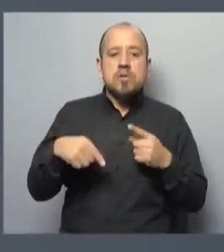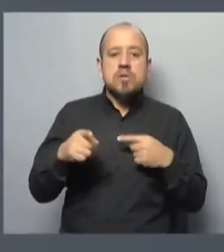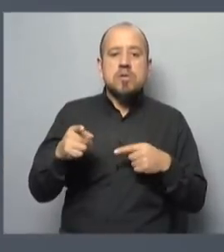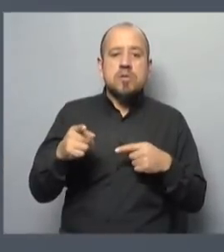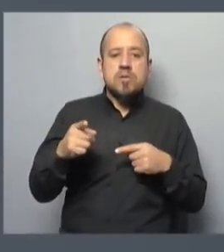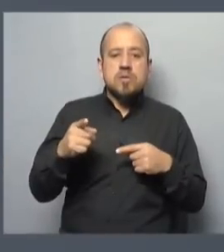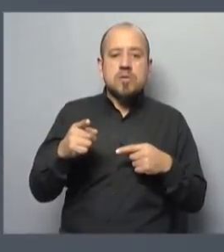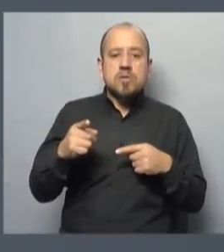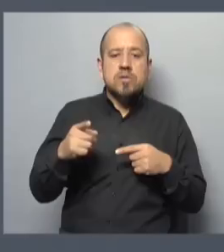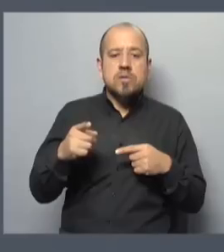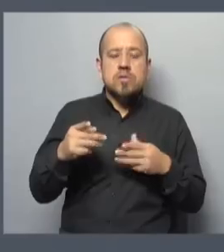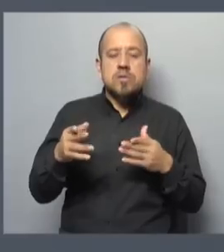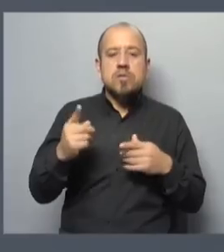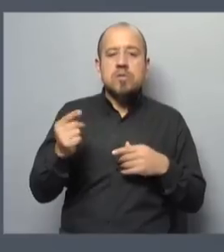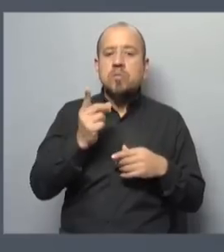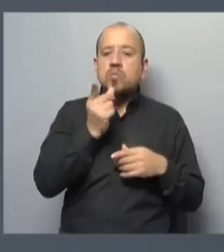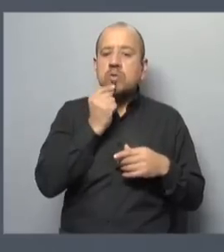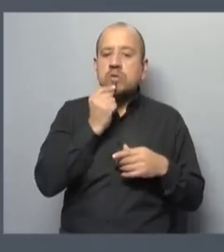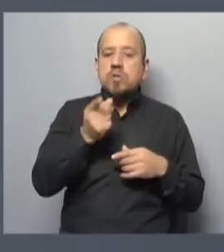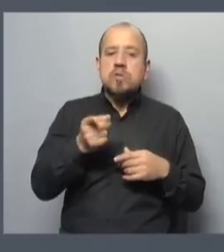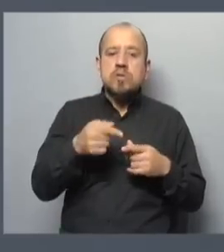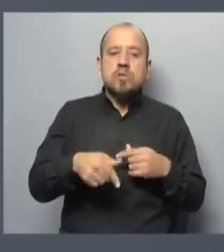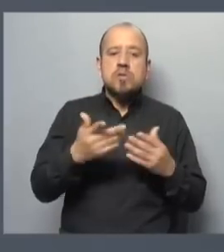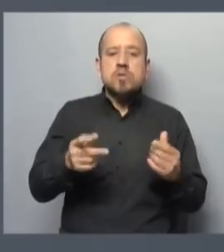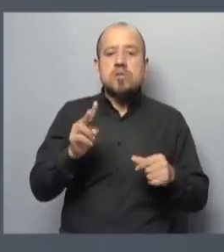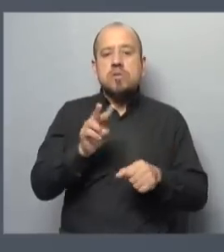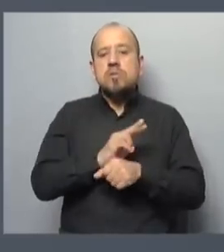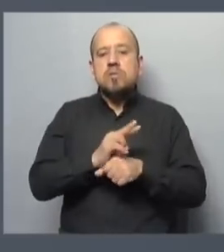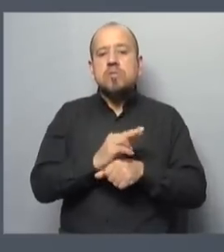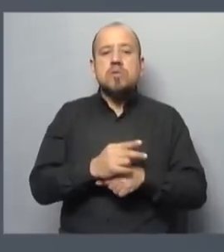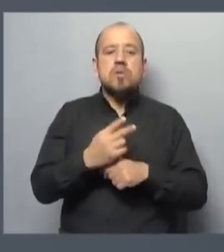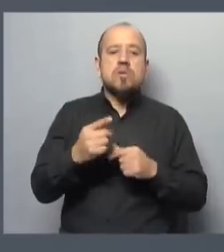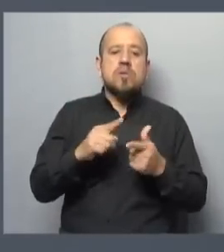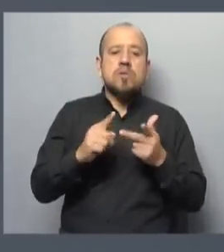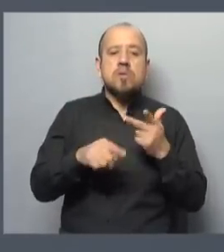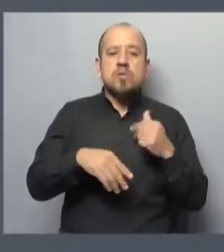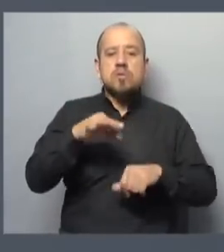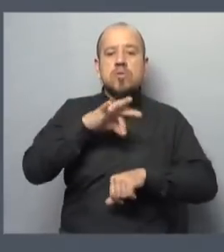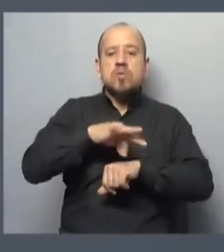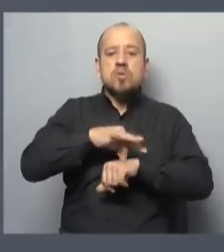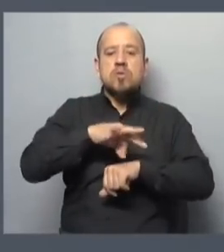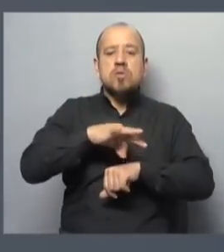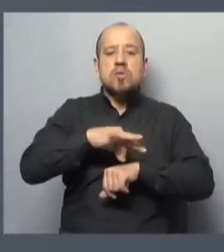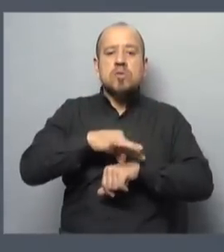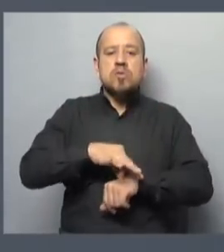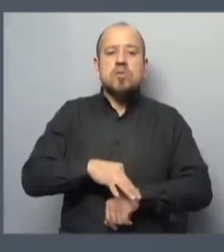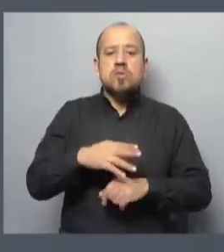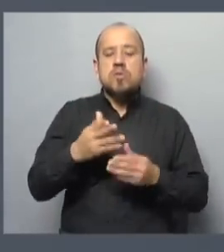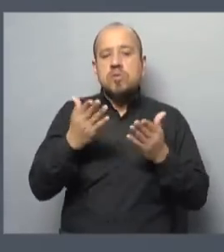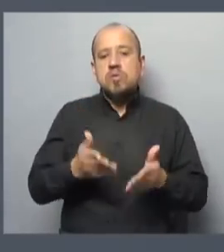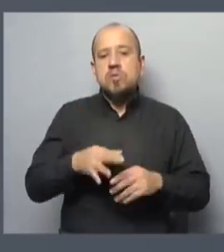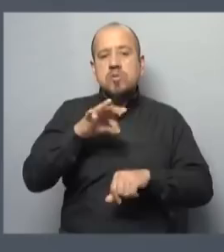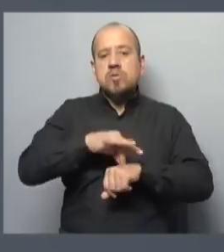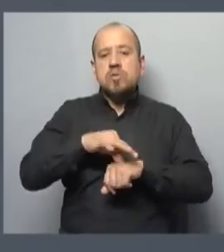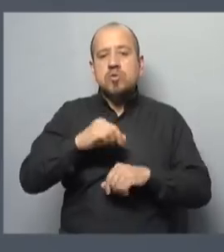de uruguay un policía que es el que nos protege bueno un doctor yo tengo tremenda admiración por un doctor